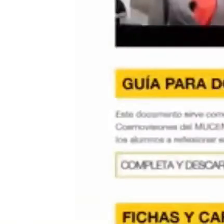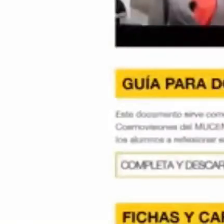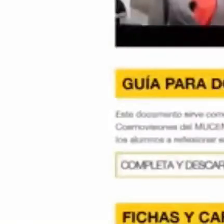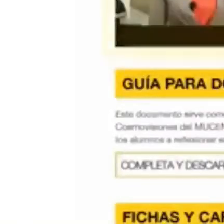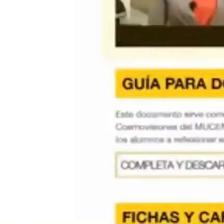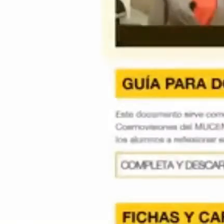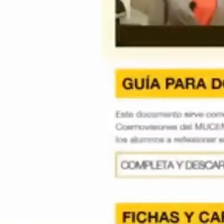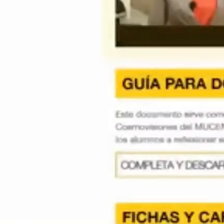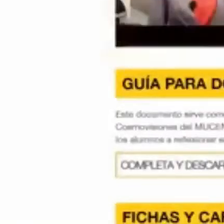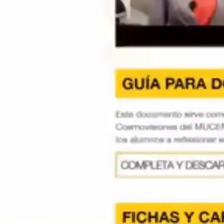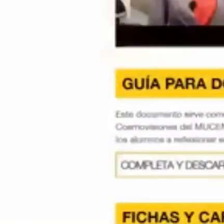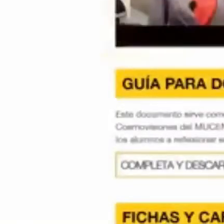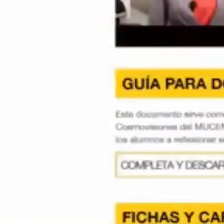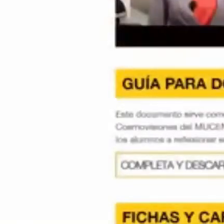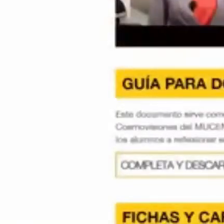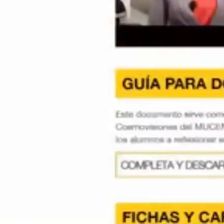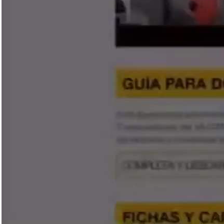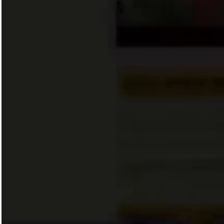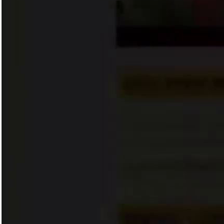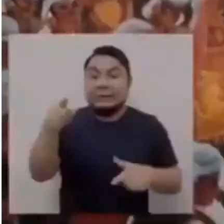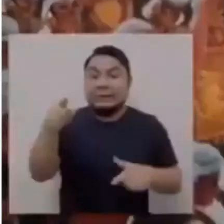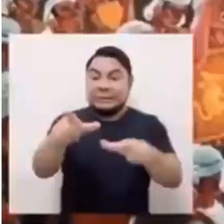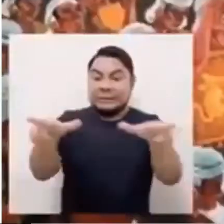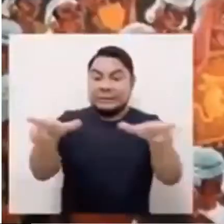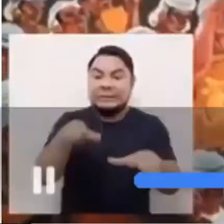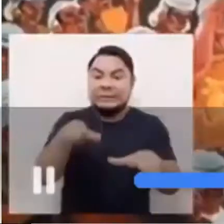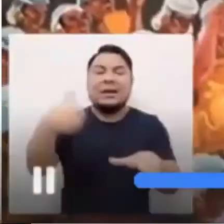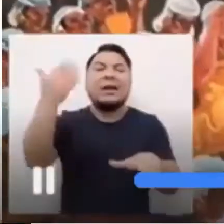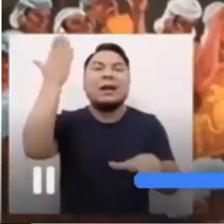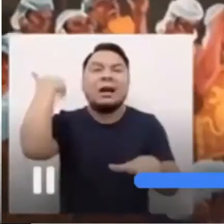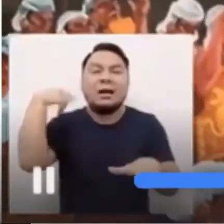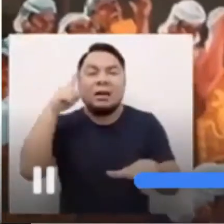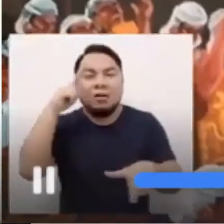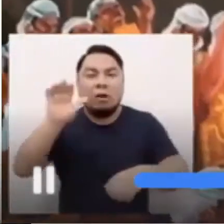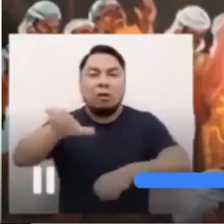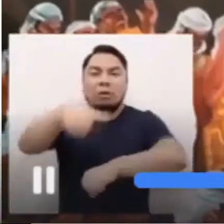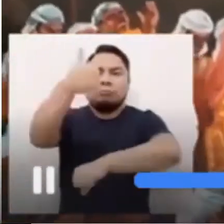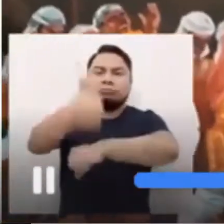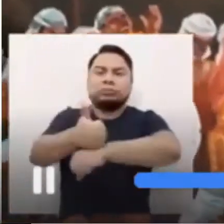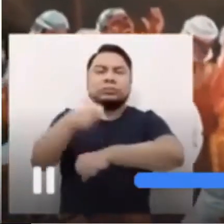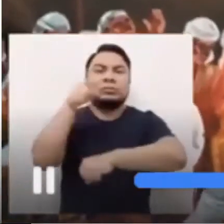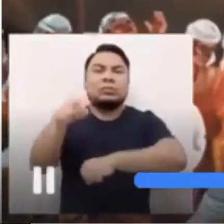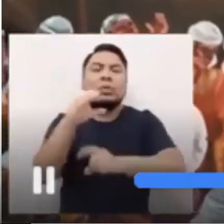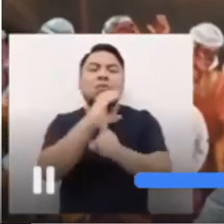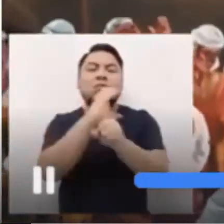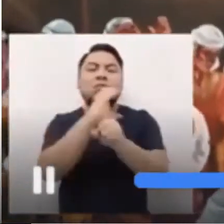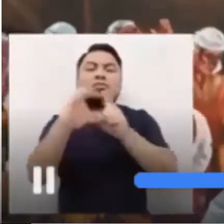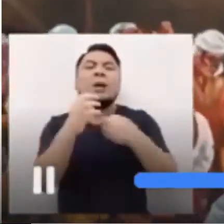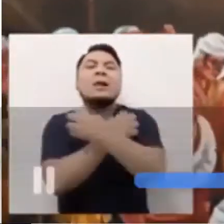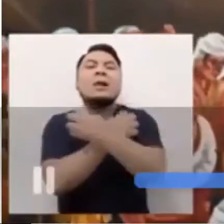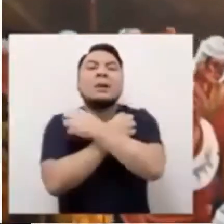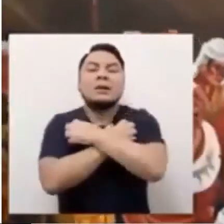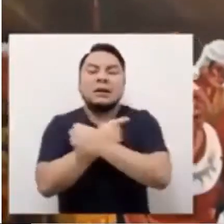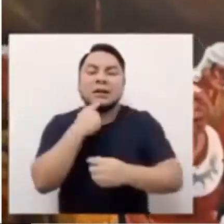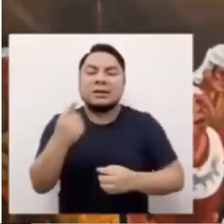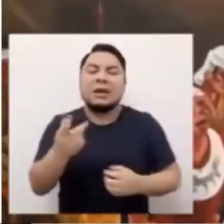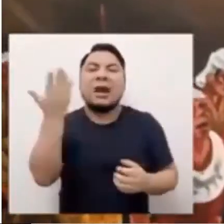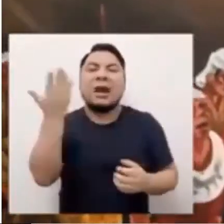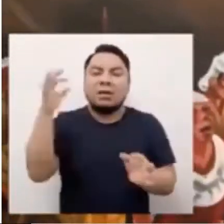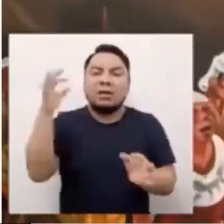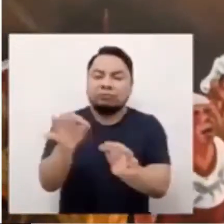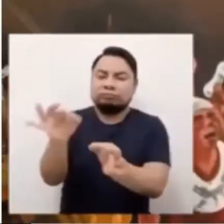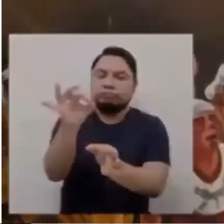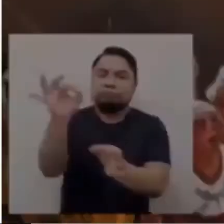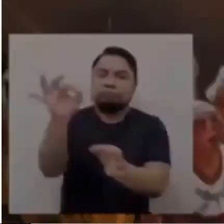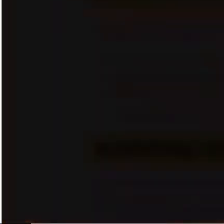recorrido viendo 4 videos, en los que exploraremos una selección de obras de arte del museo y descubriremos sus historias